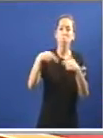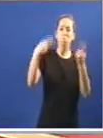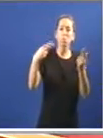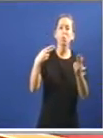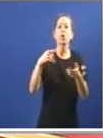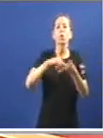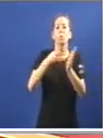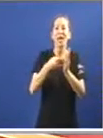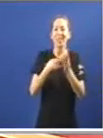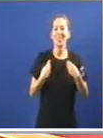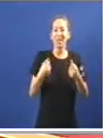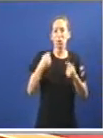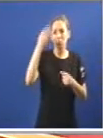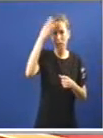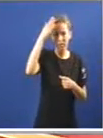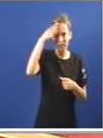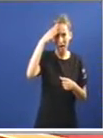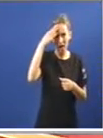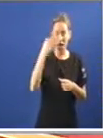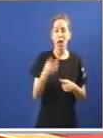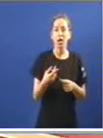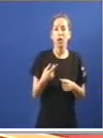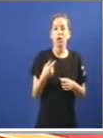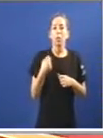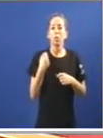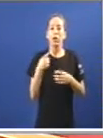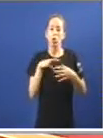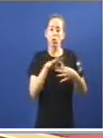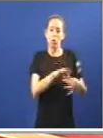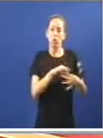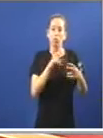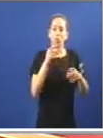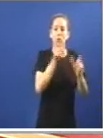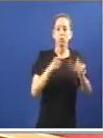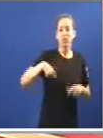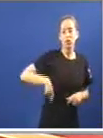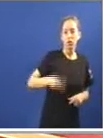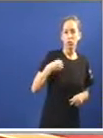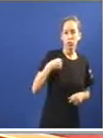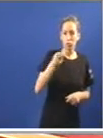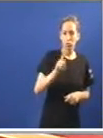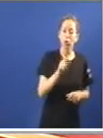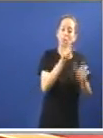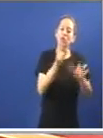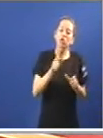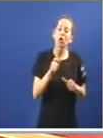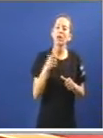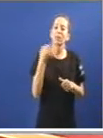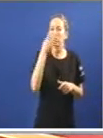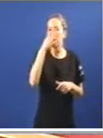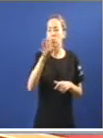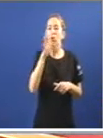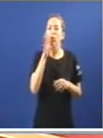profesionales mientras eventuales sus eventuales tenían que hacer continuamente protestas por las subas precarias condiciones de trabajo trataremos lo